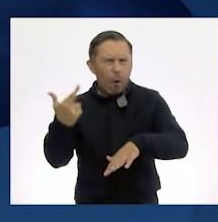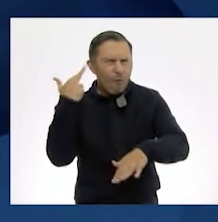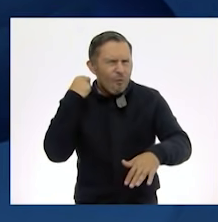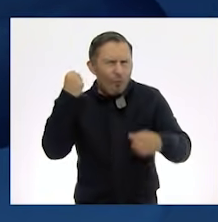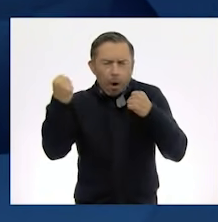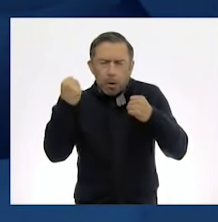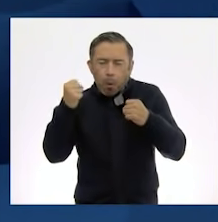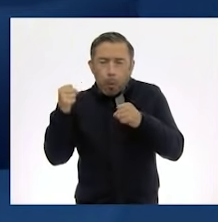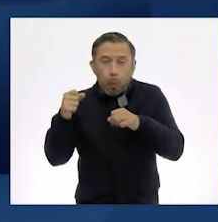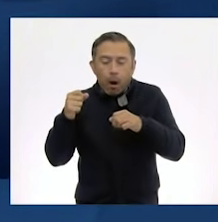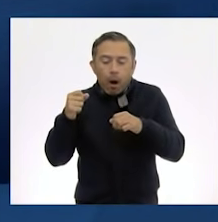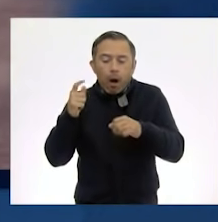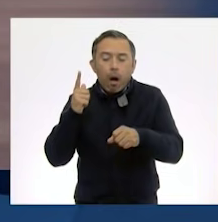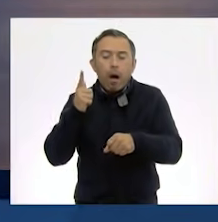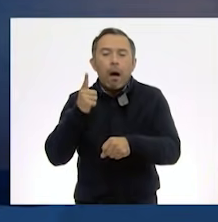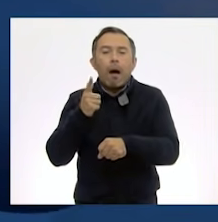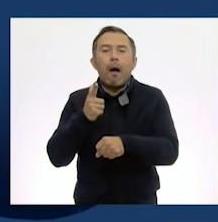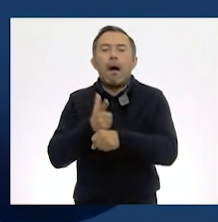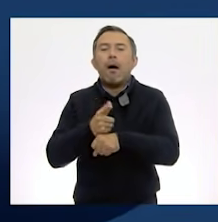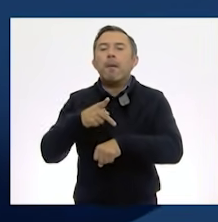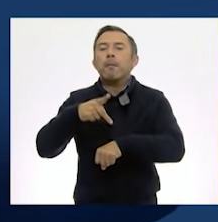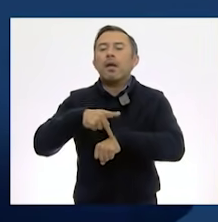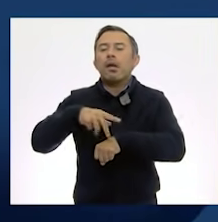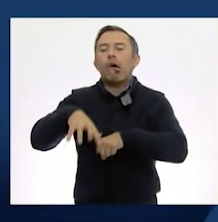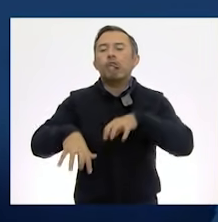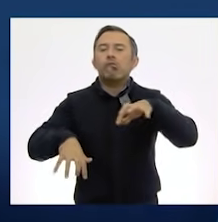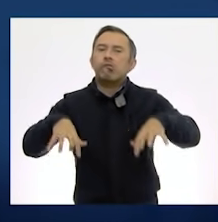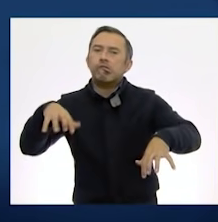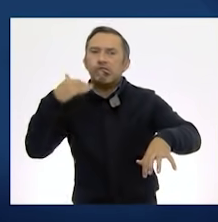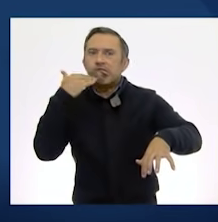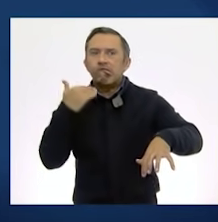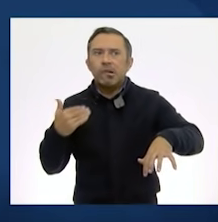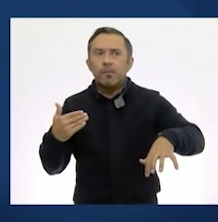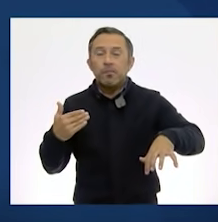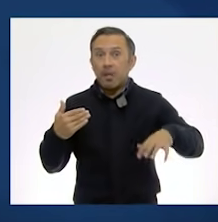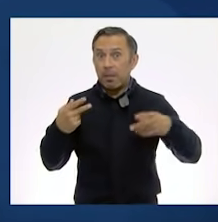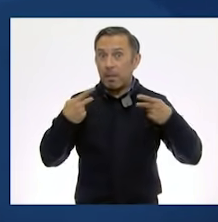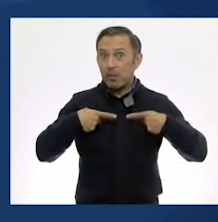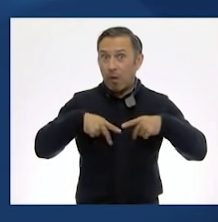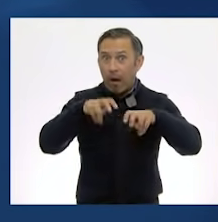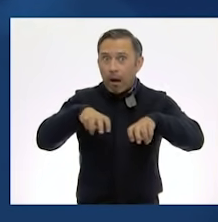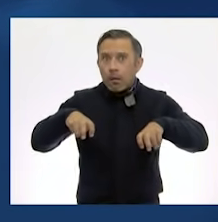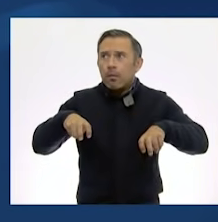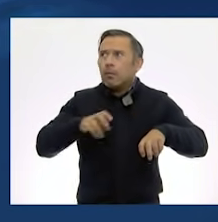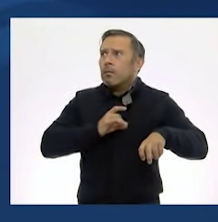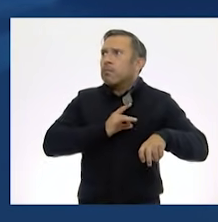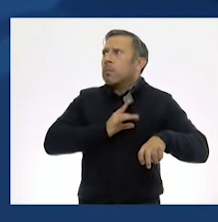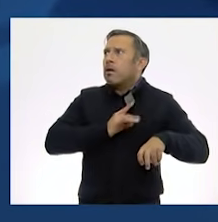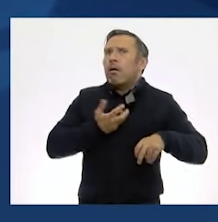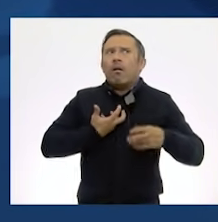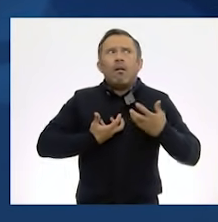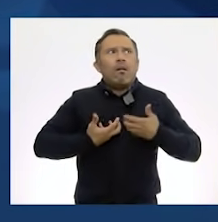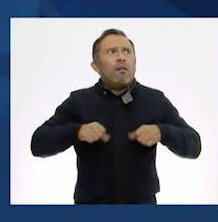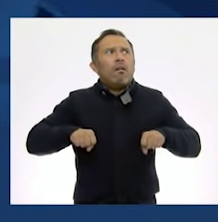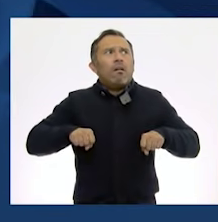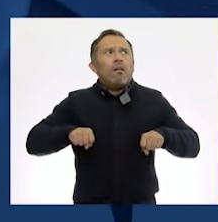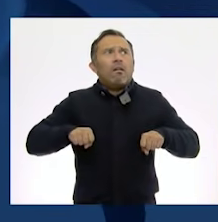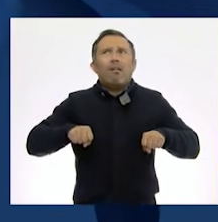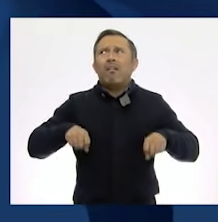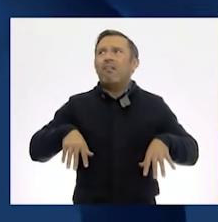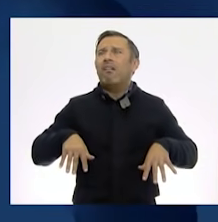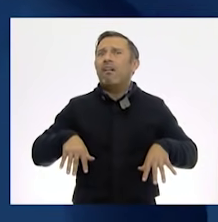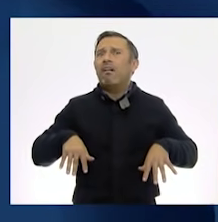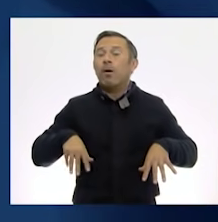hallaba ante las rocas erráticas. Los tripulantes, aterrorizados, soltaron los remos. Mas Ulises,